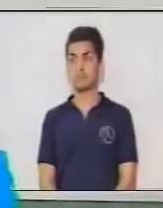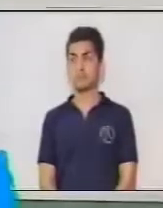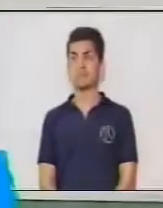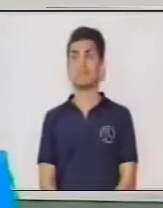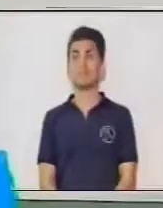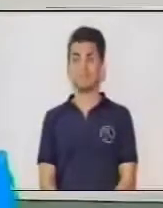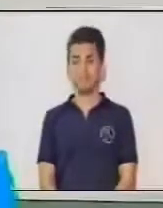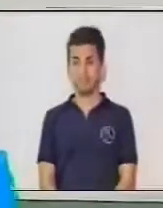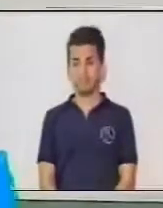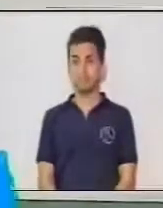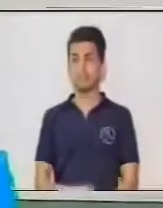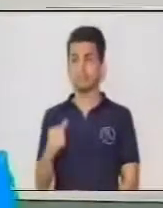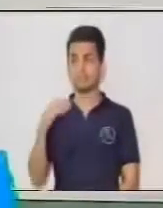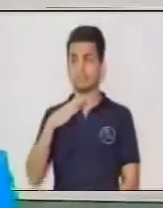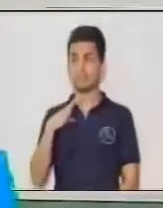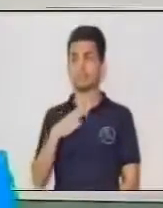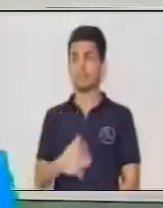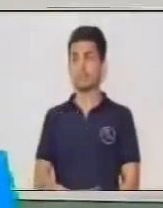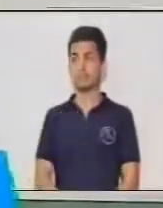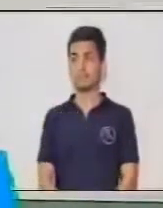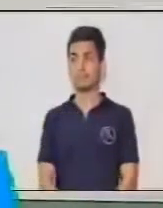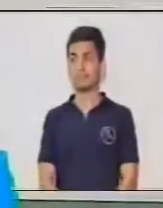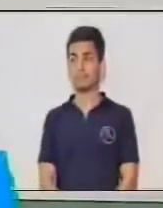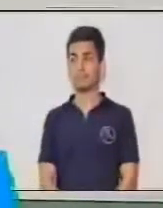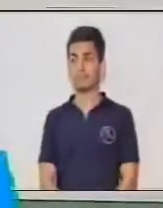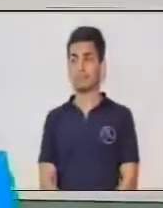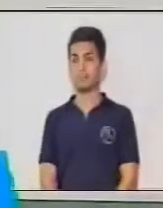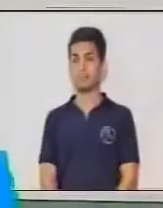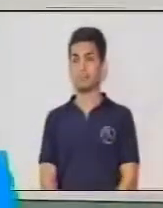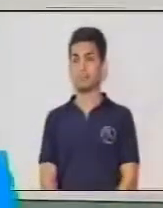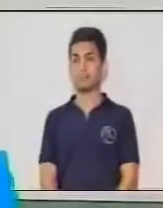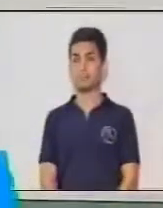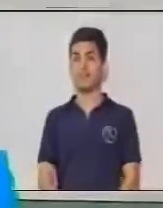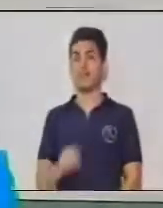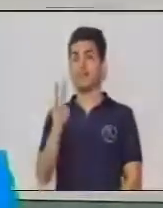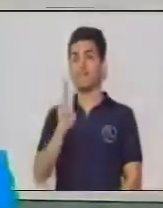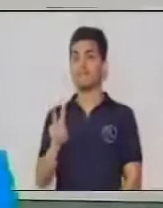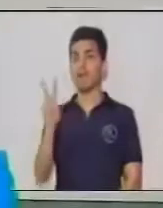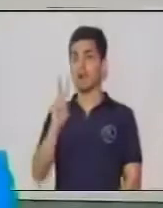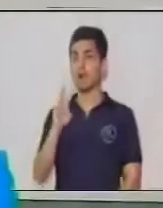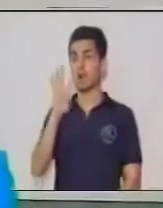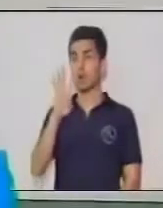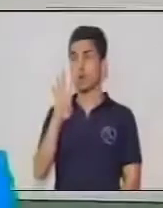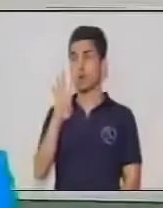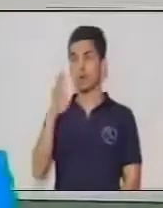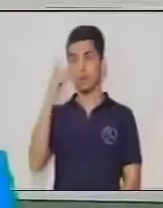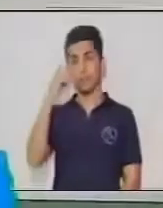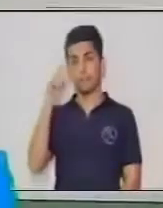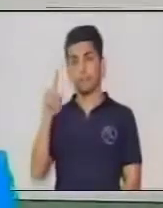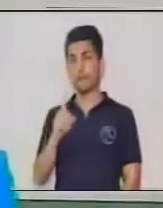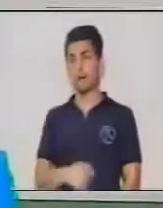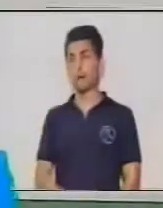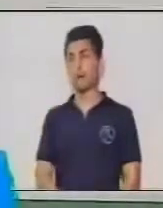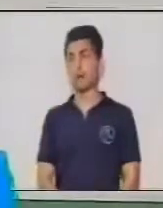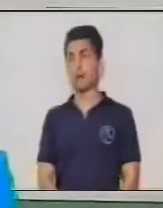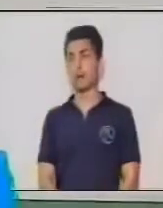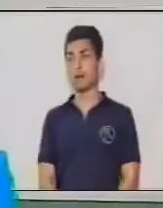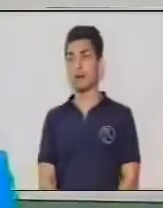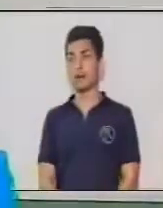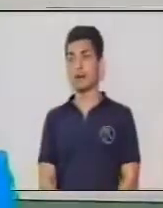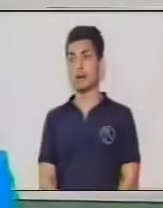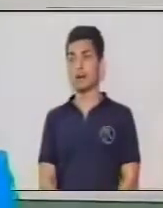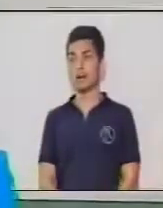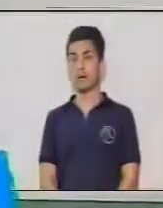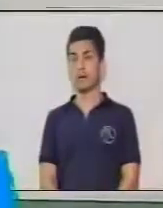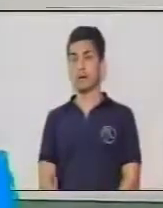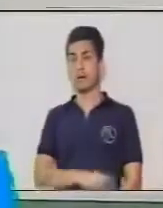ahí vamos a trazar nuestro valor 4 para lo que es